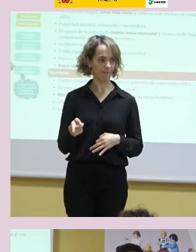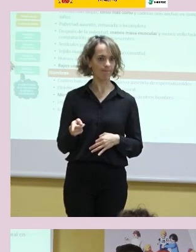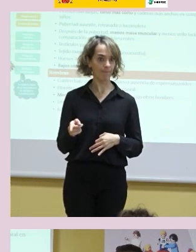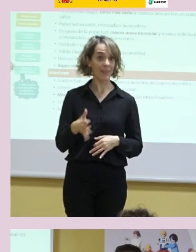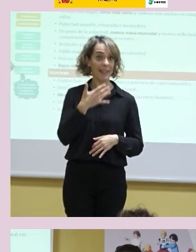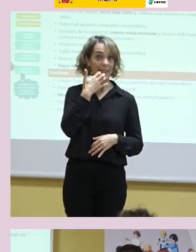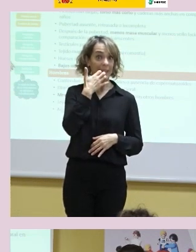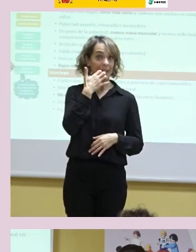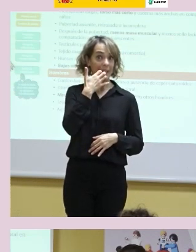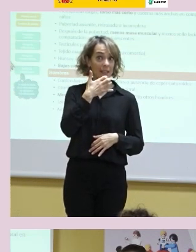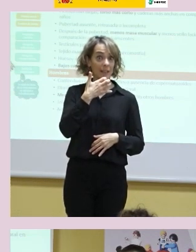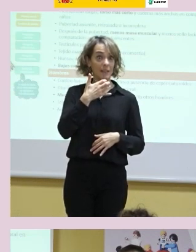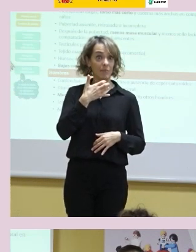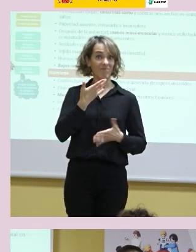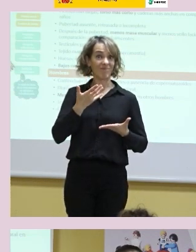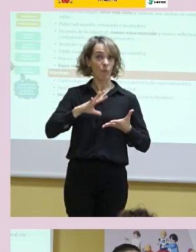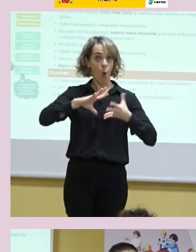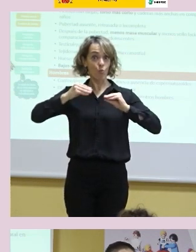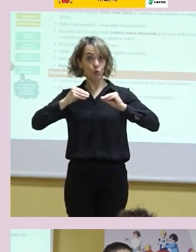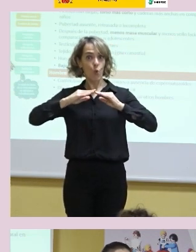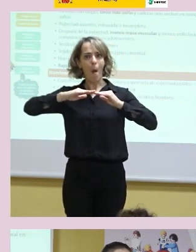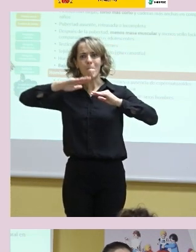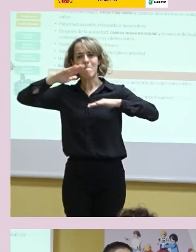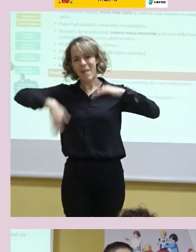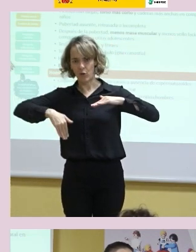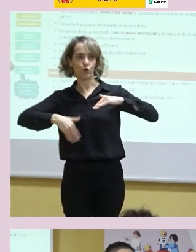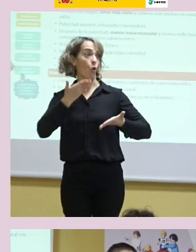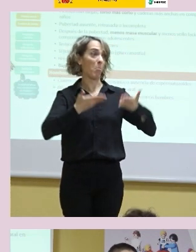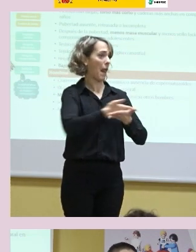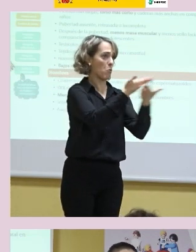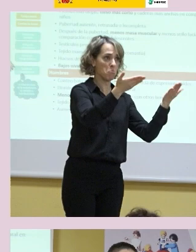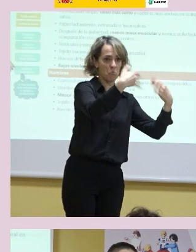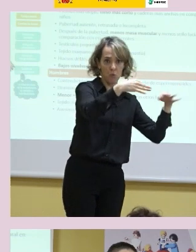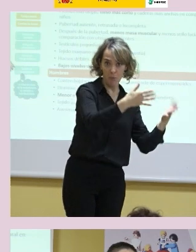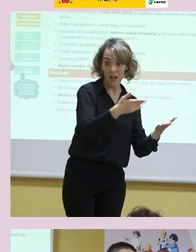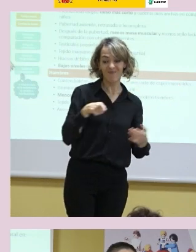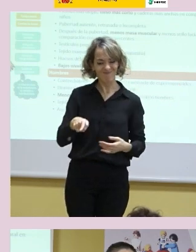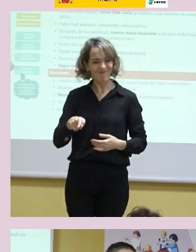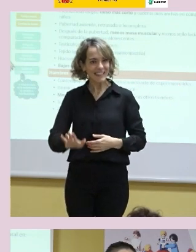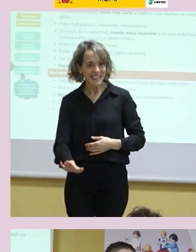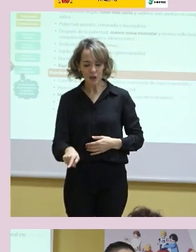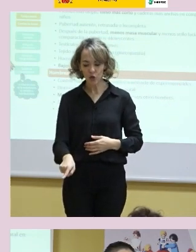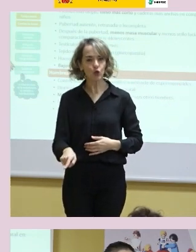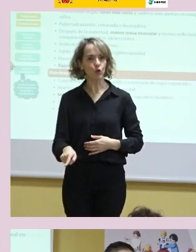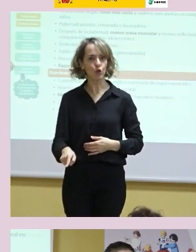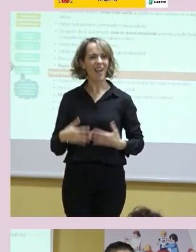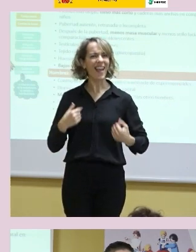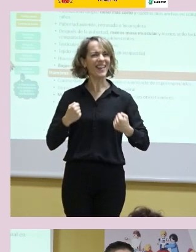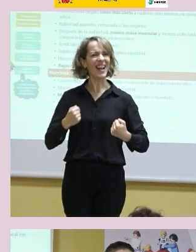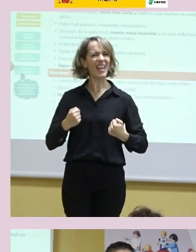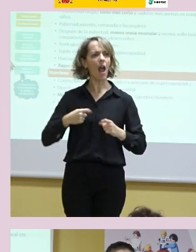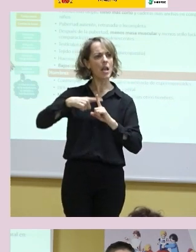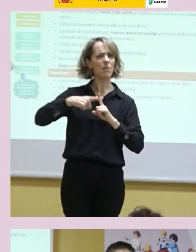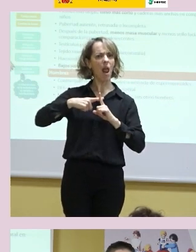Sigue habiendo menor masa muscular que en casos normales y son peques que tienen bajos niveles de energía.